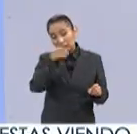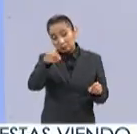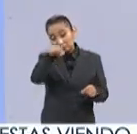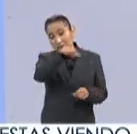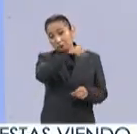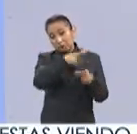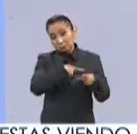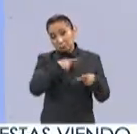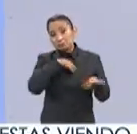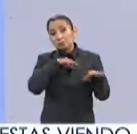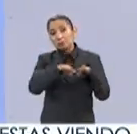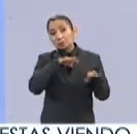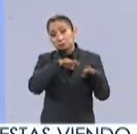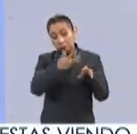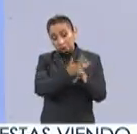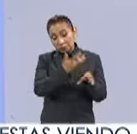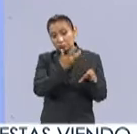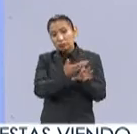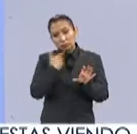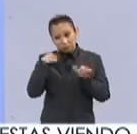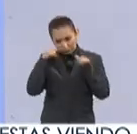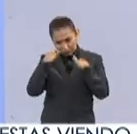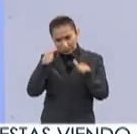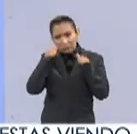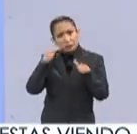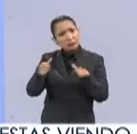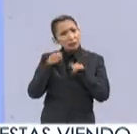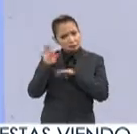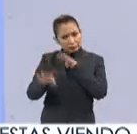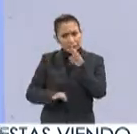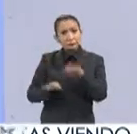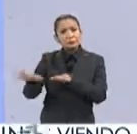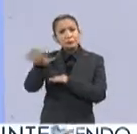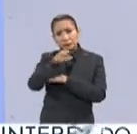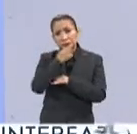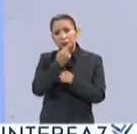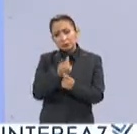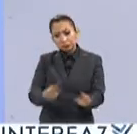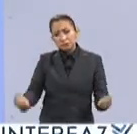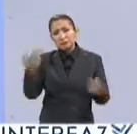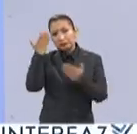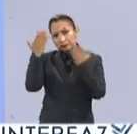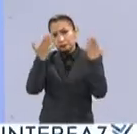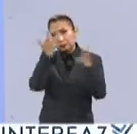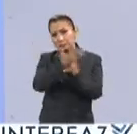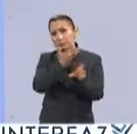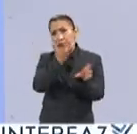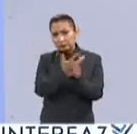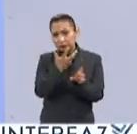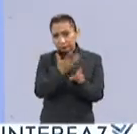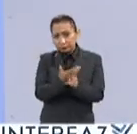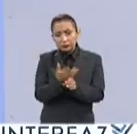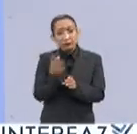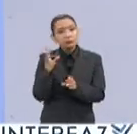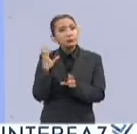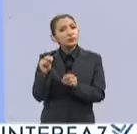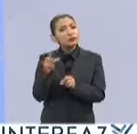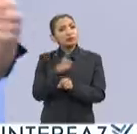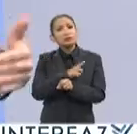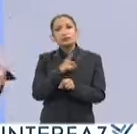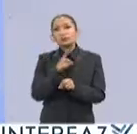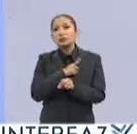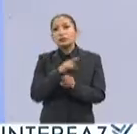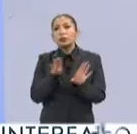gente, funcionarios públicos, que están bien comprometidos con los niños que están estudiando, ¿no? Y además no solo se